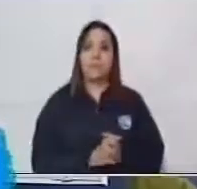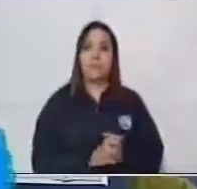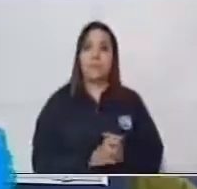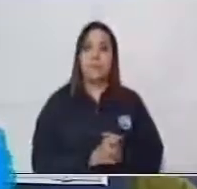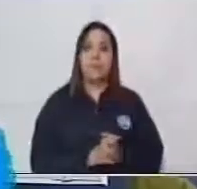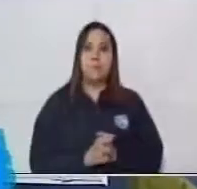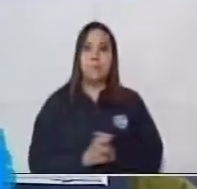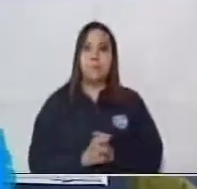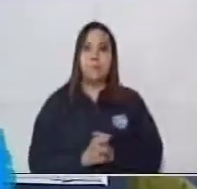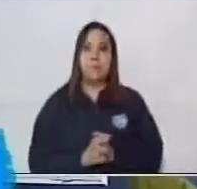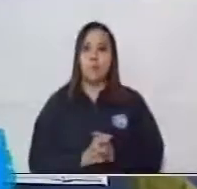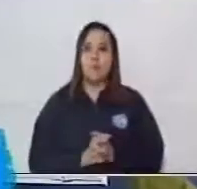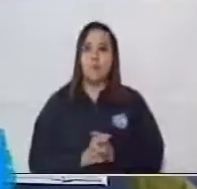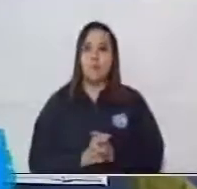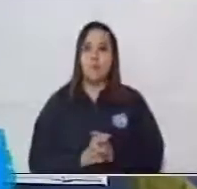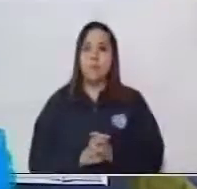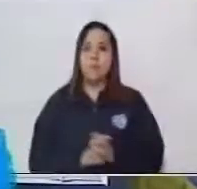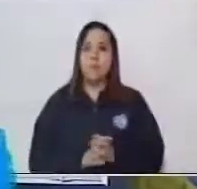llevaba el casco.